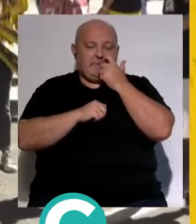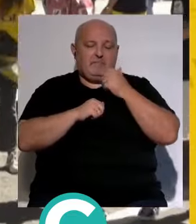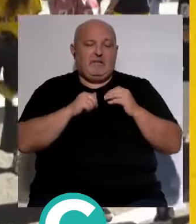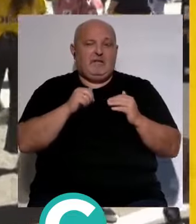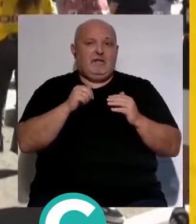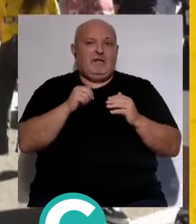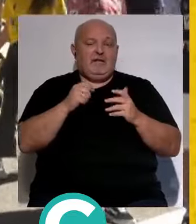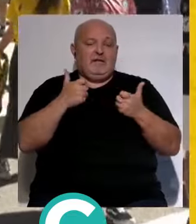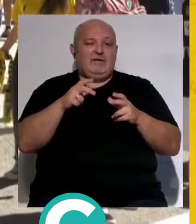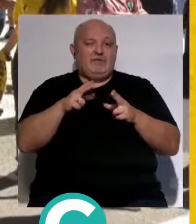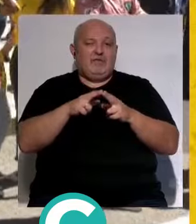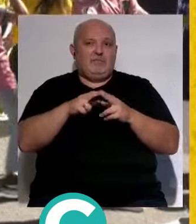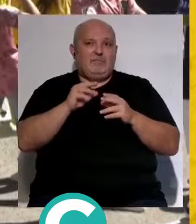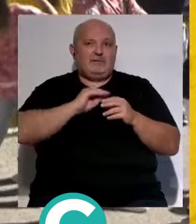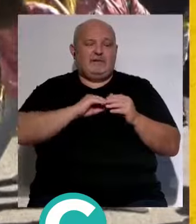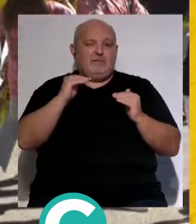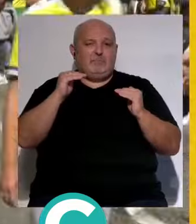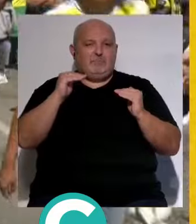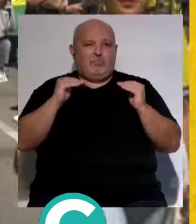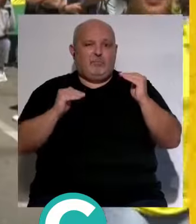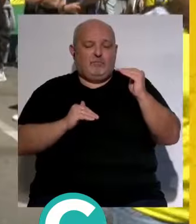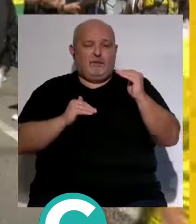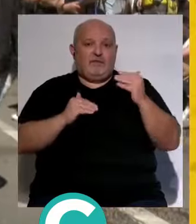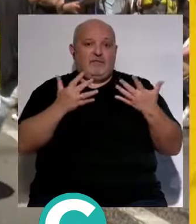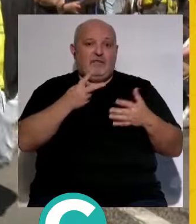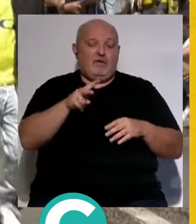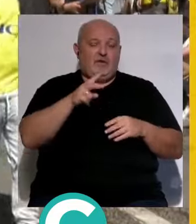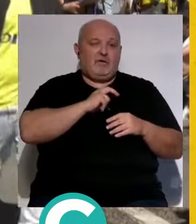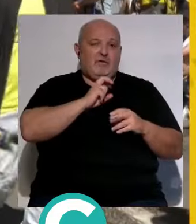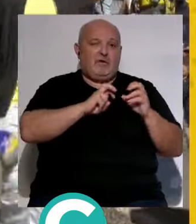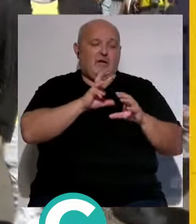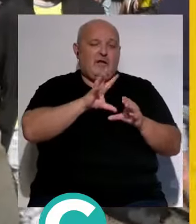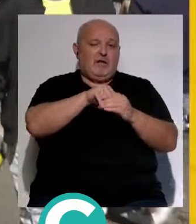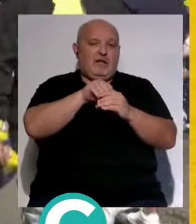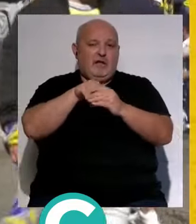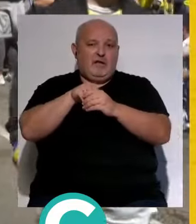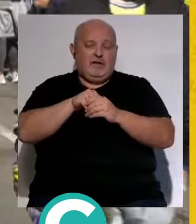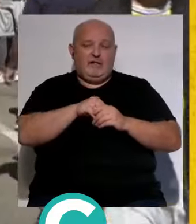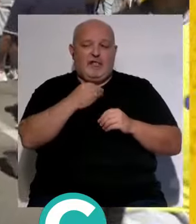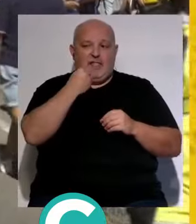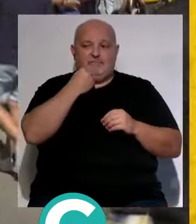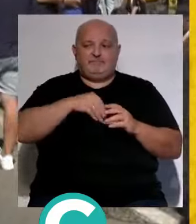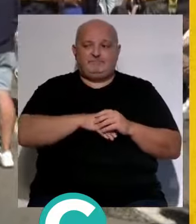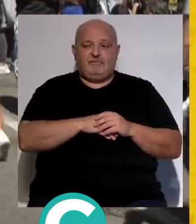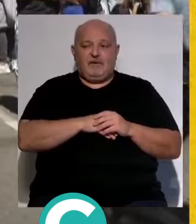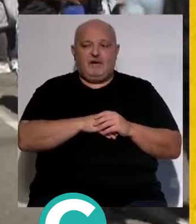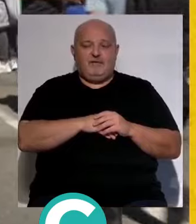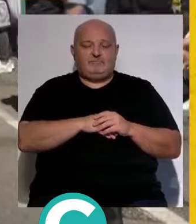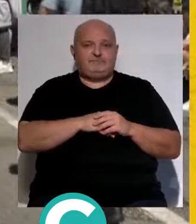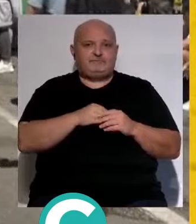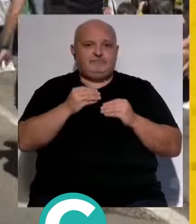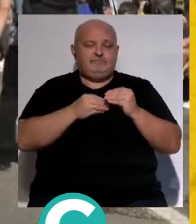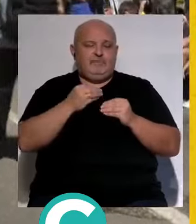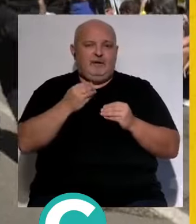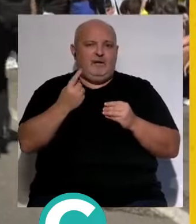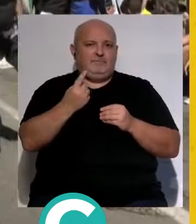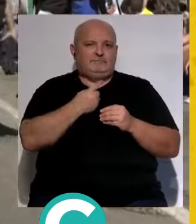bajón de socios considerables, a menos esos socios de 10 euros pueden tener hueco en... Pero si es que se pegan cabezazos contra farola ellos